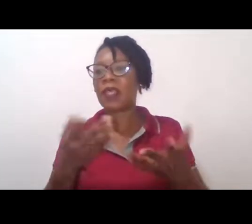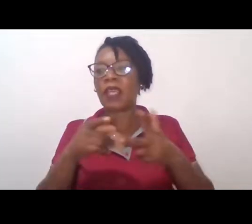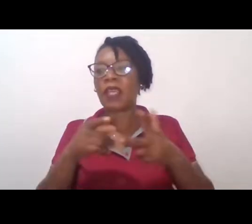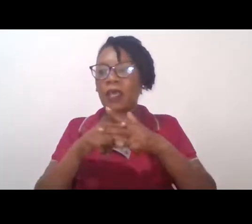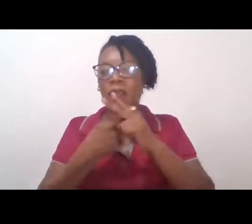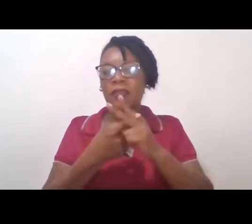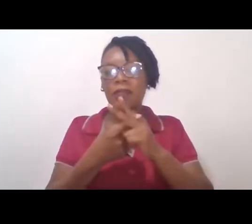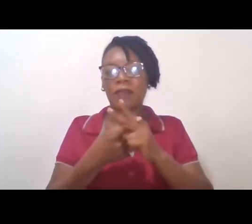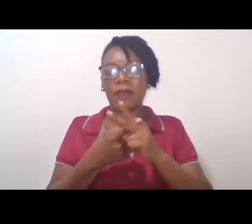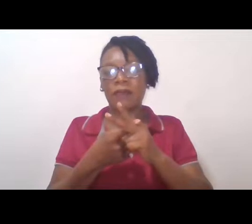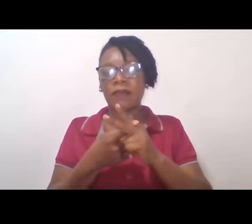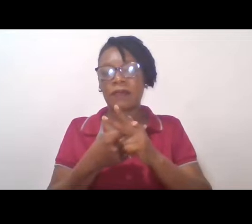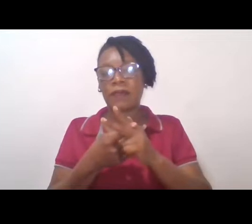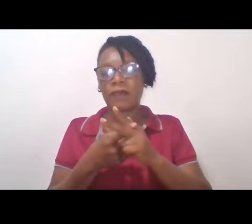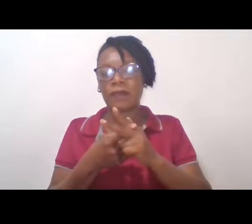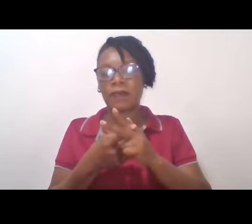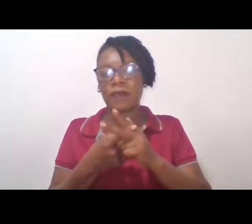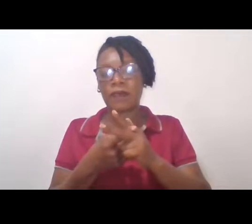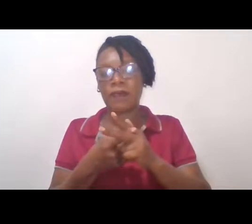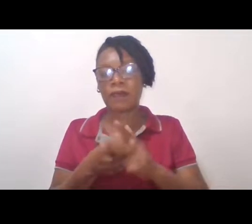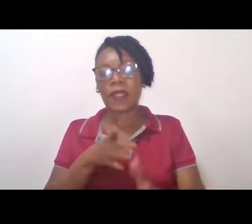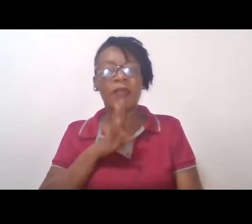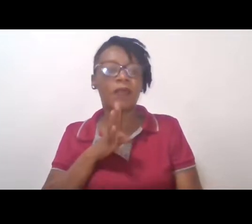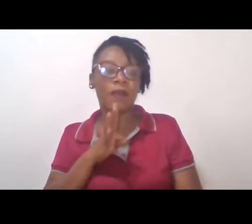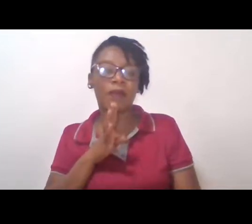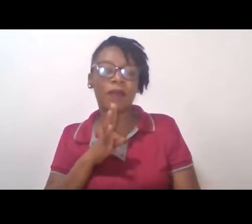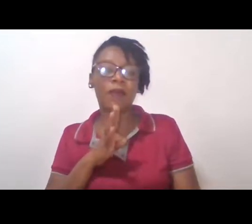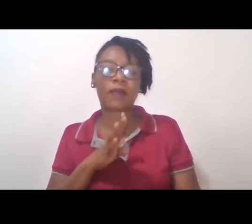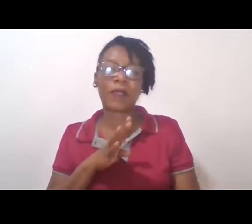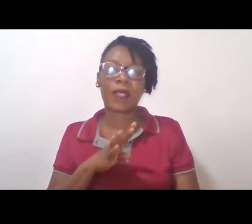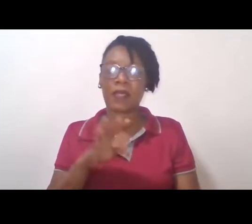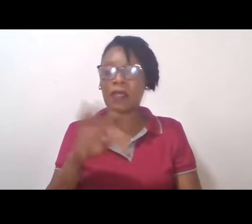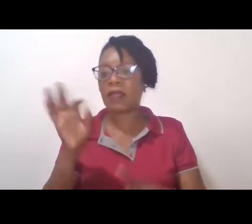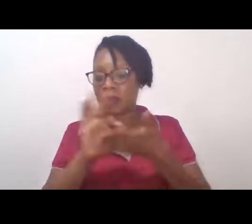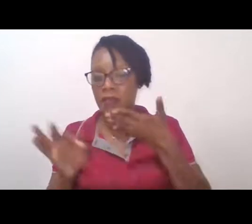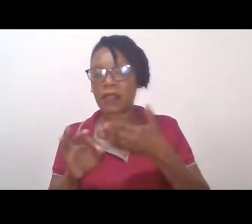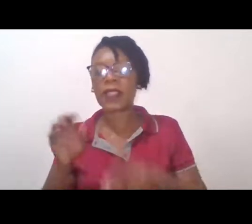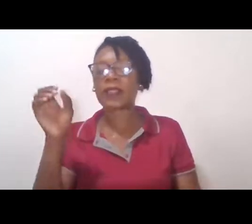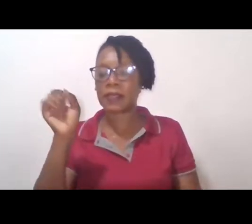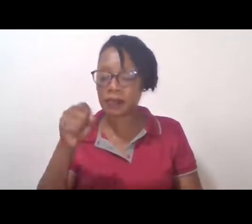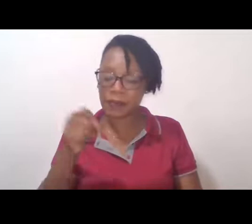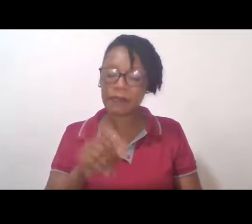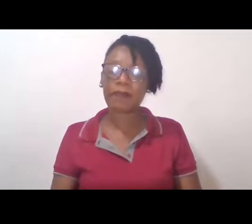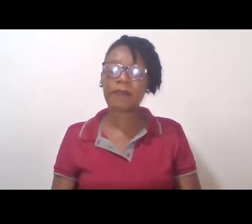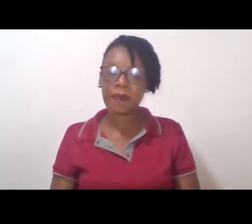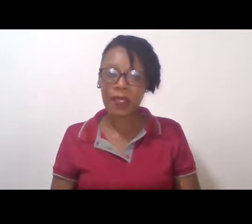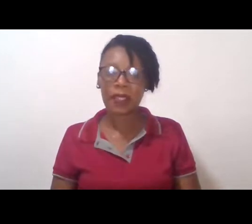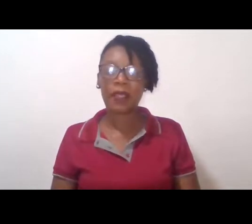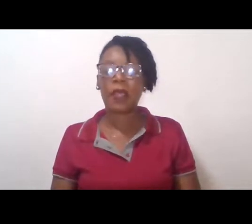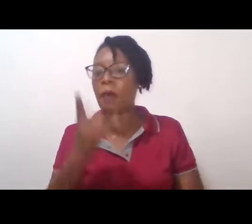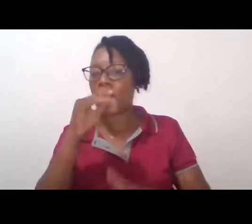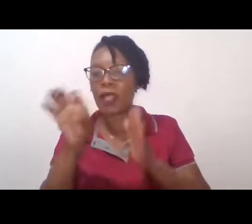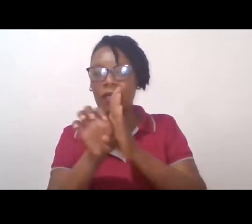van a tener cuando inicien, como hablamos en la primaria. Entonces sí, desde un pictograma, por